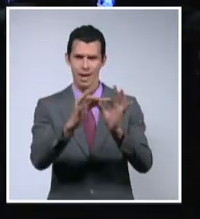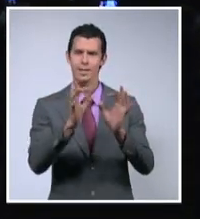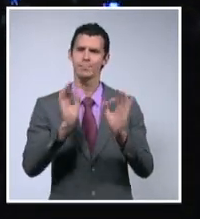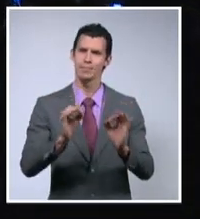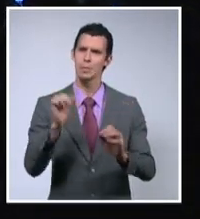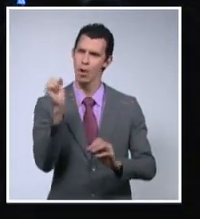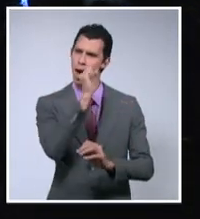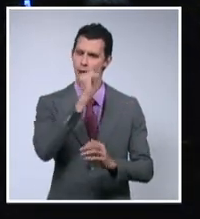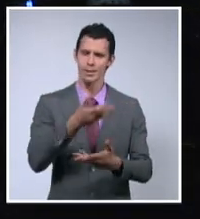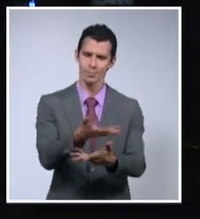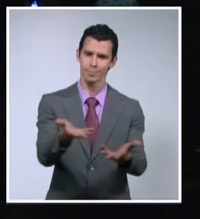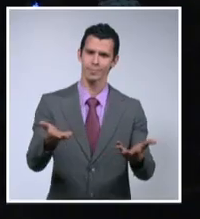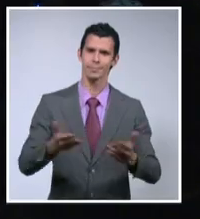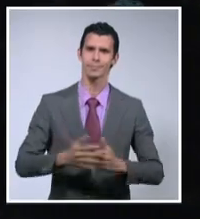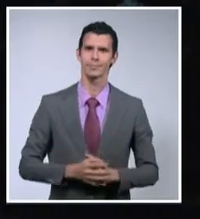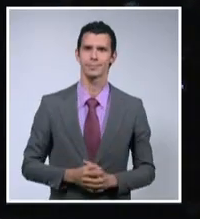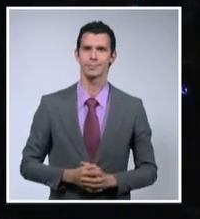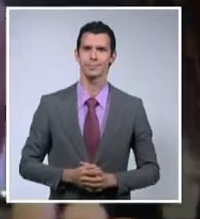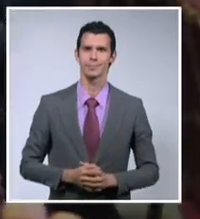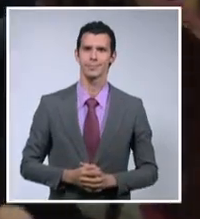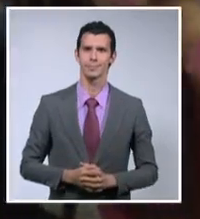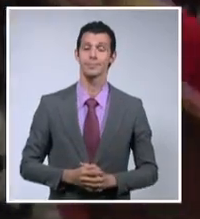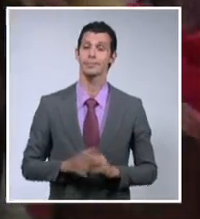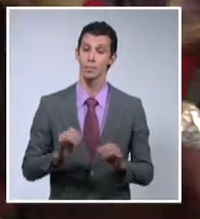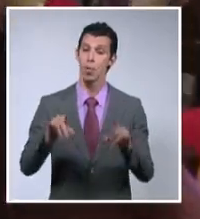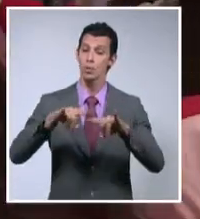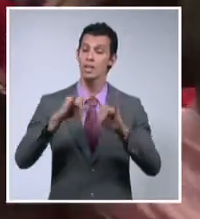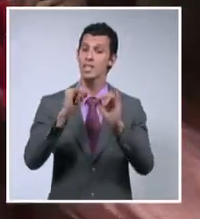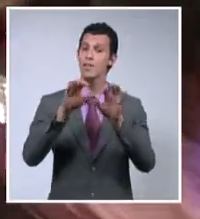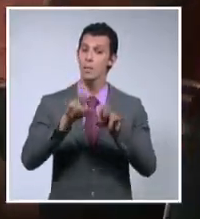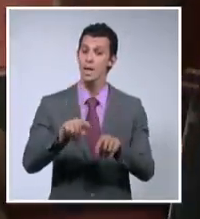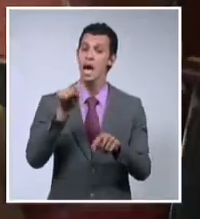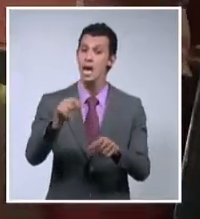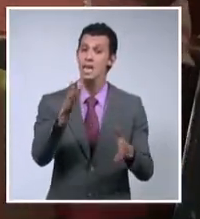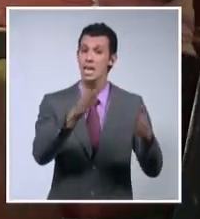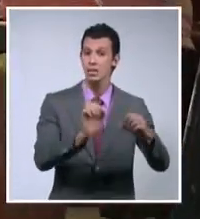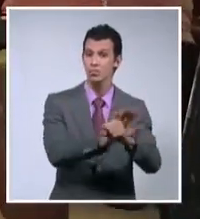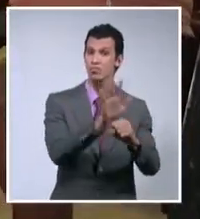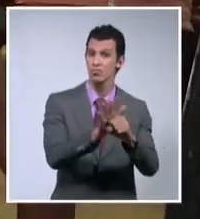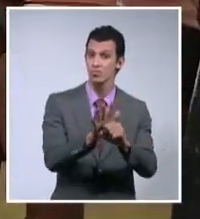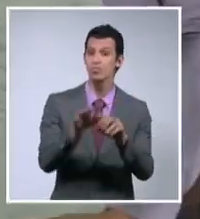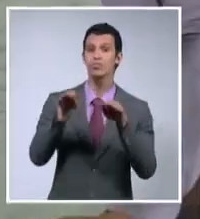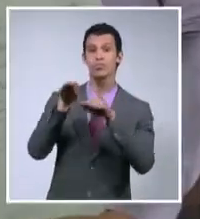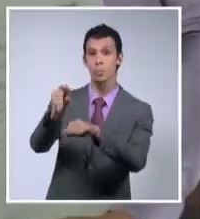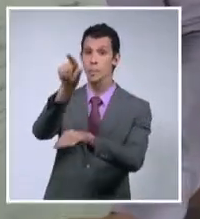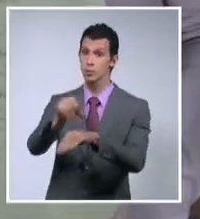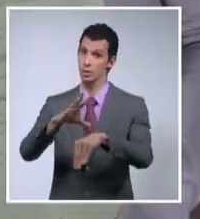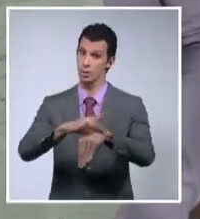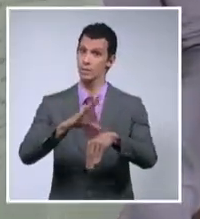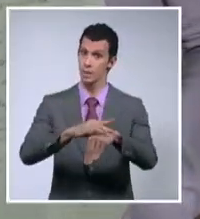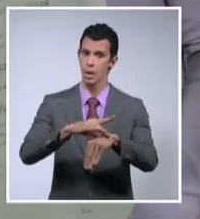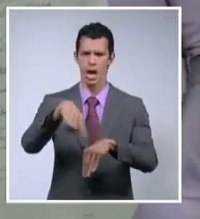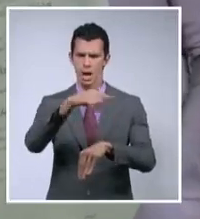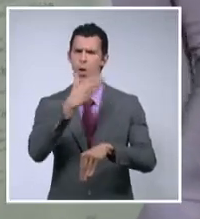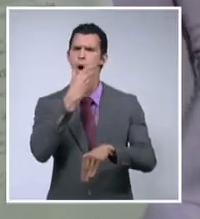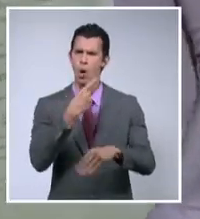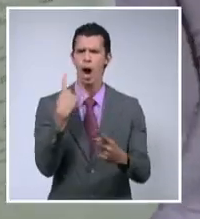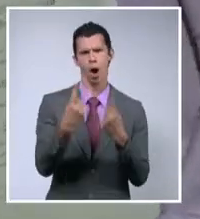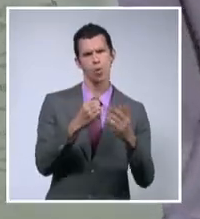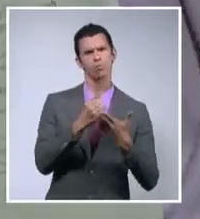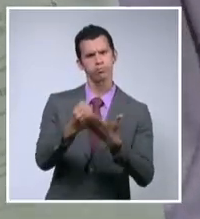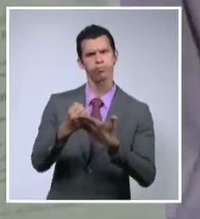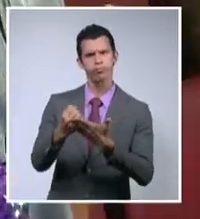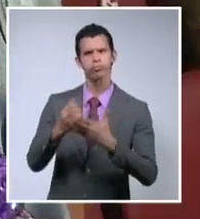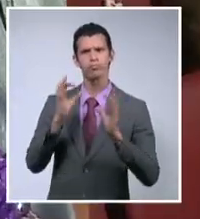de aislamiento que radicó en esta universidad contribuyeron al enfrentamiento de la COVID-19. Jóvenes que se llevan a la Universidad